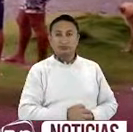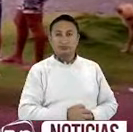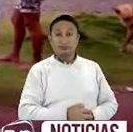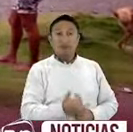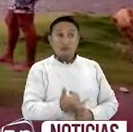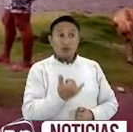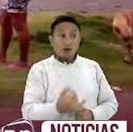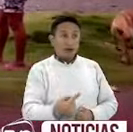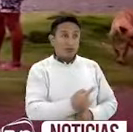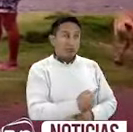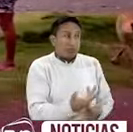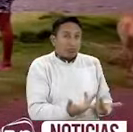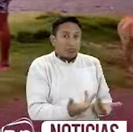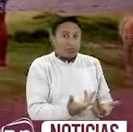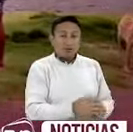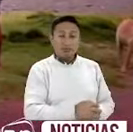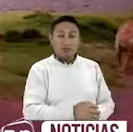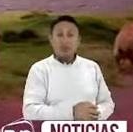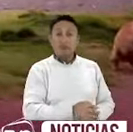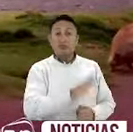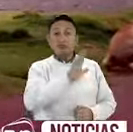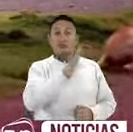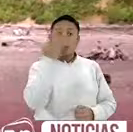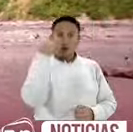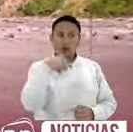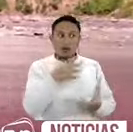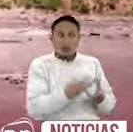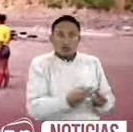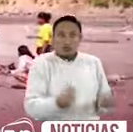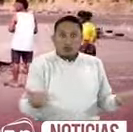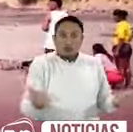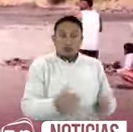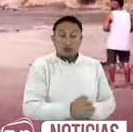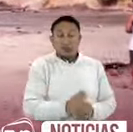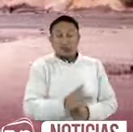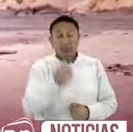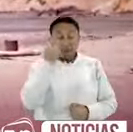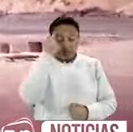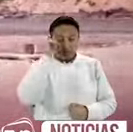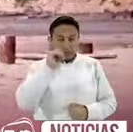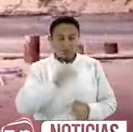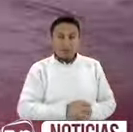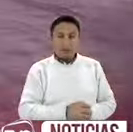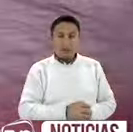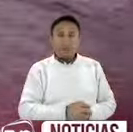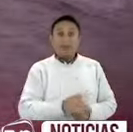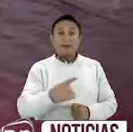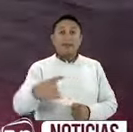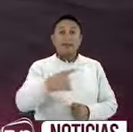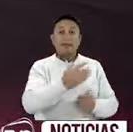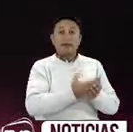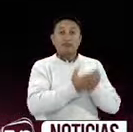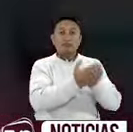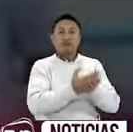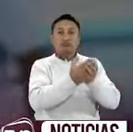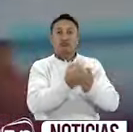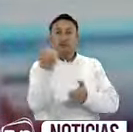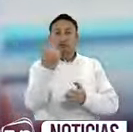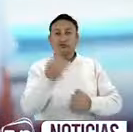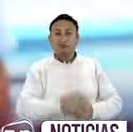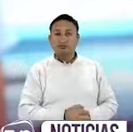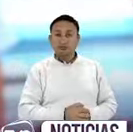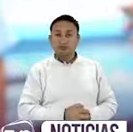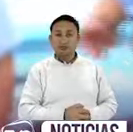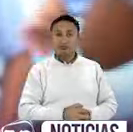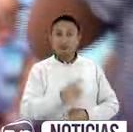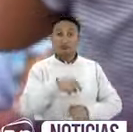se desconoce desde hace más de 5 días. Se presume estarían perdidos en medio del mar. Ellos